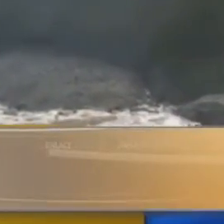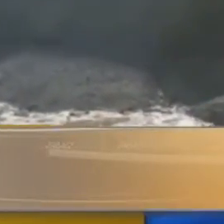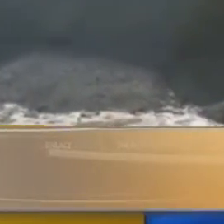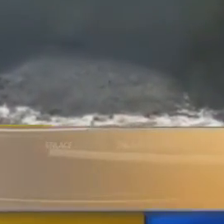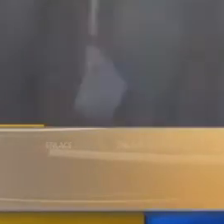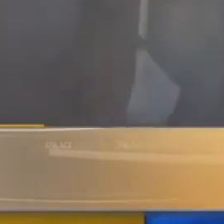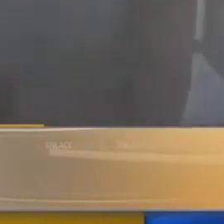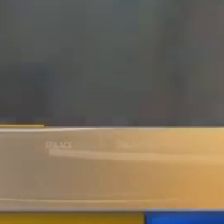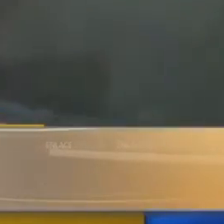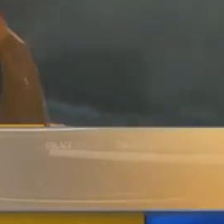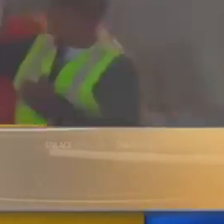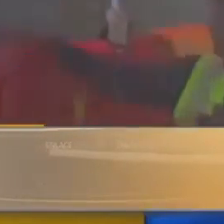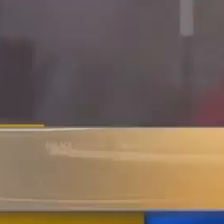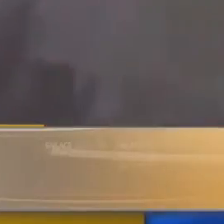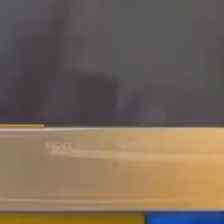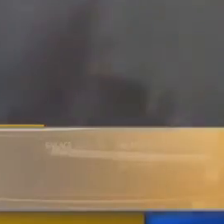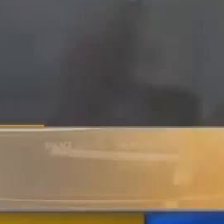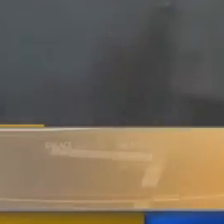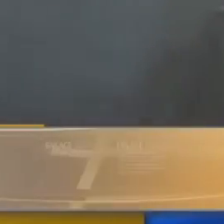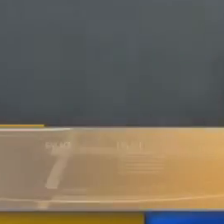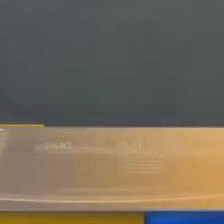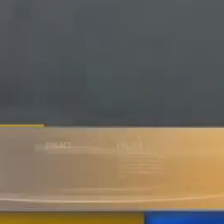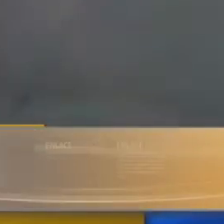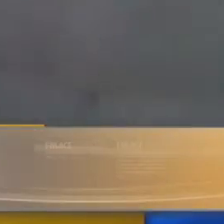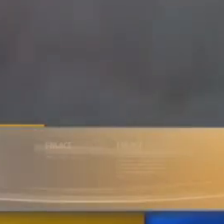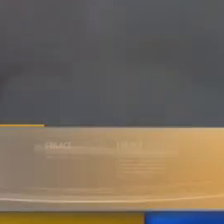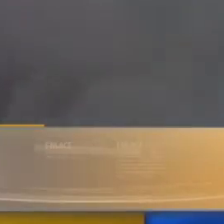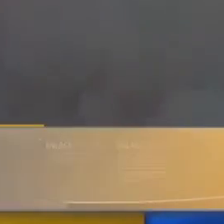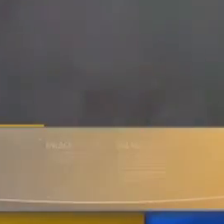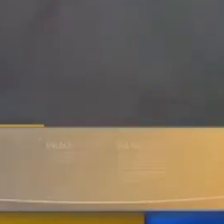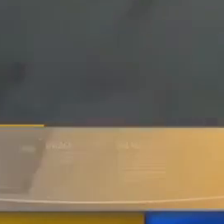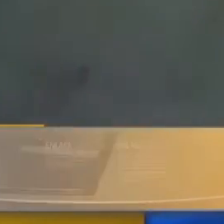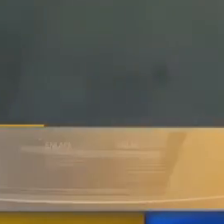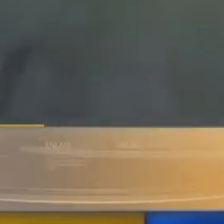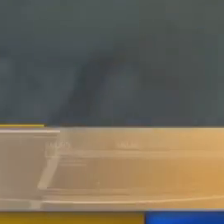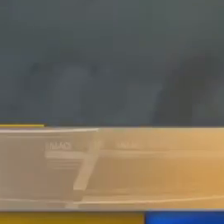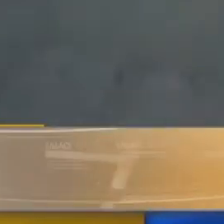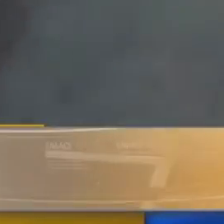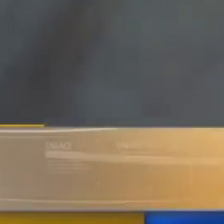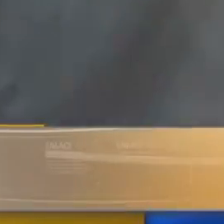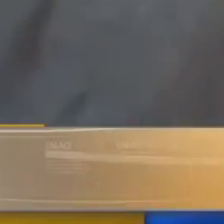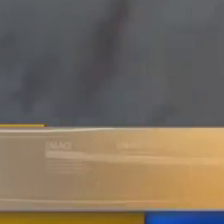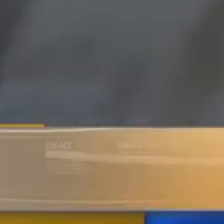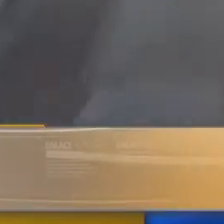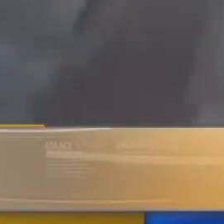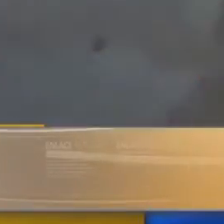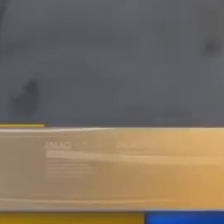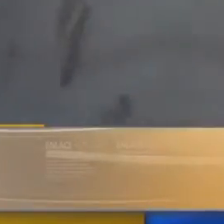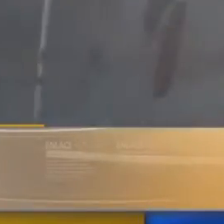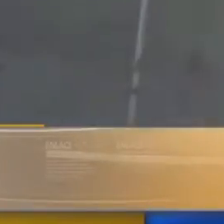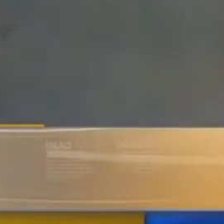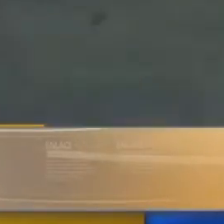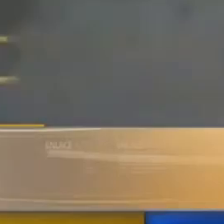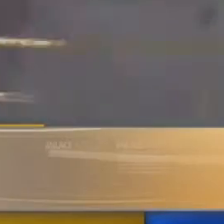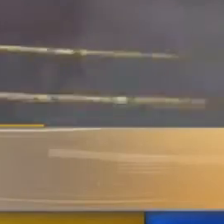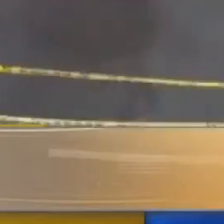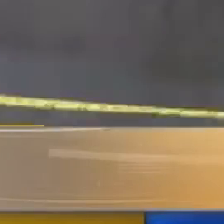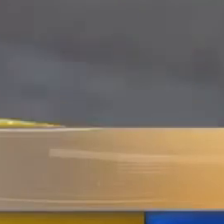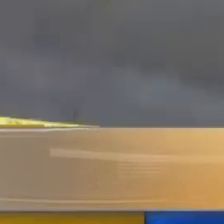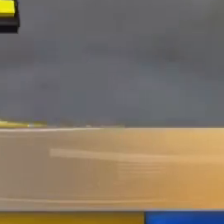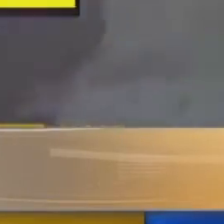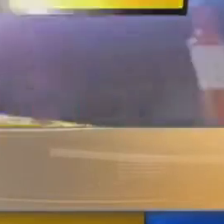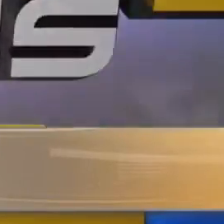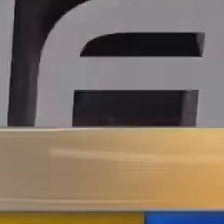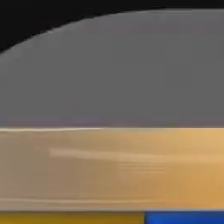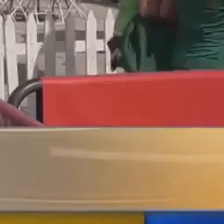sitio Mata de Cacao en la autopista Barranca Bermeja-Bucaramanga. Fallas geológicas en el sector hace varias semanas hacen que el tránsito por este punto sea de